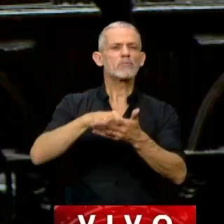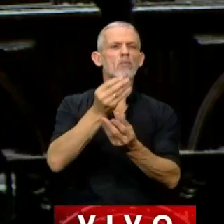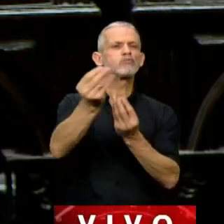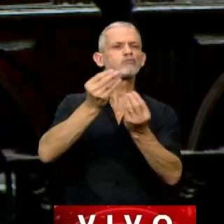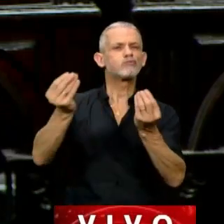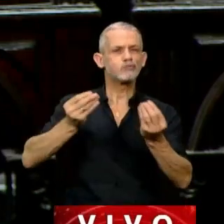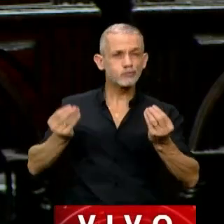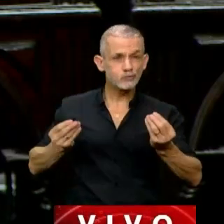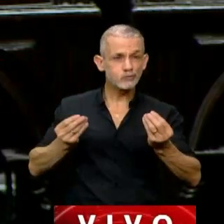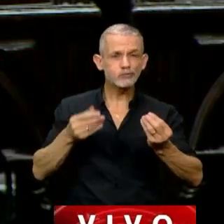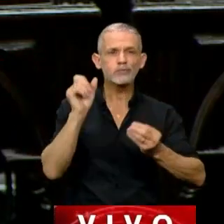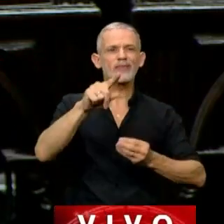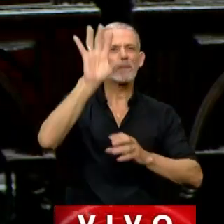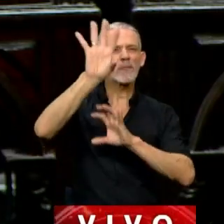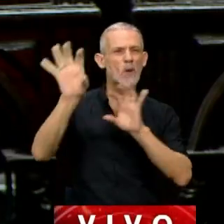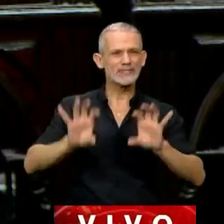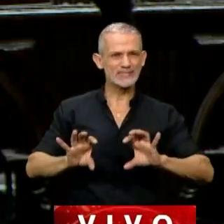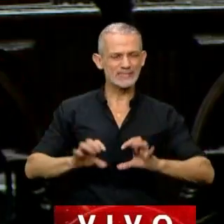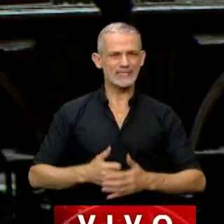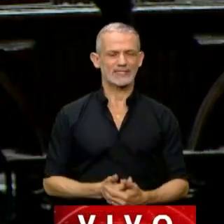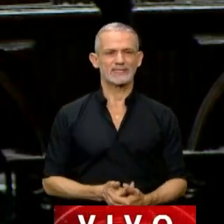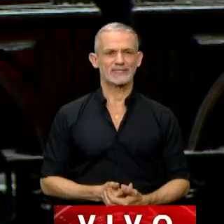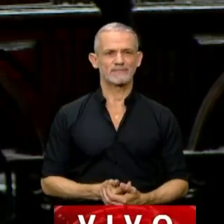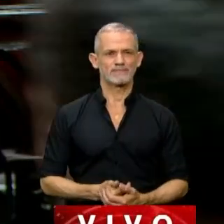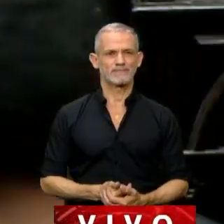representantes de las provincias